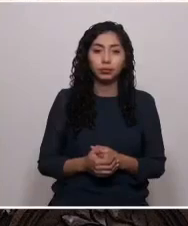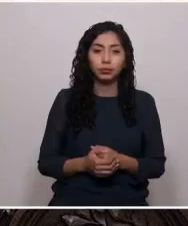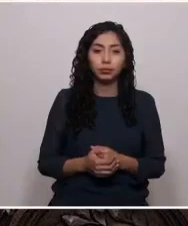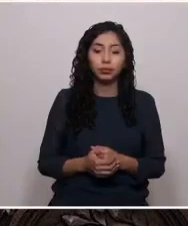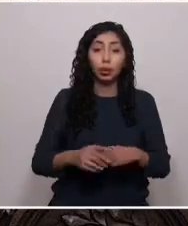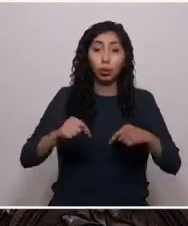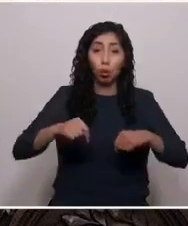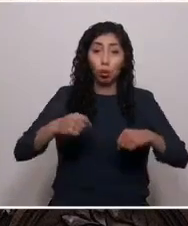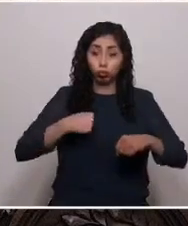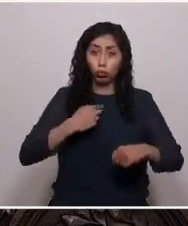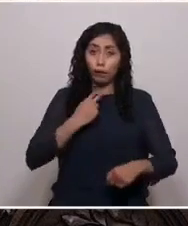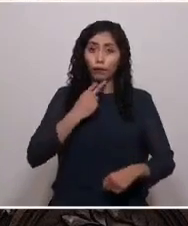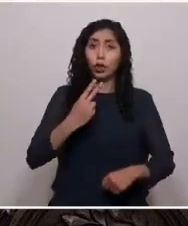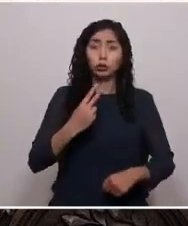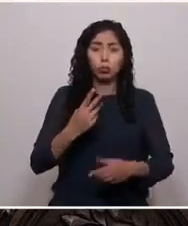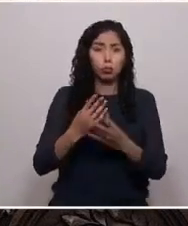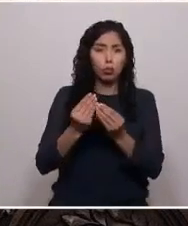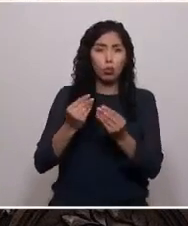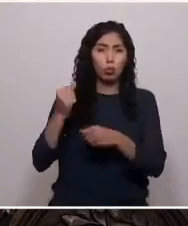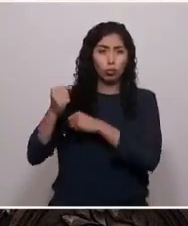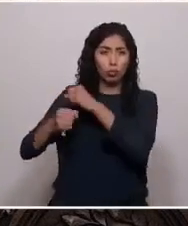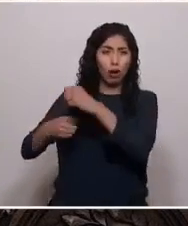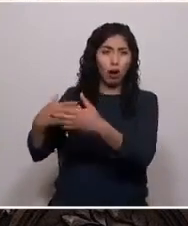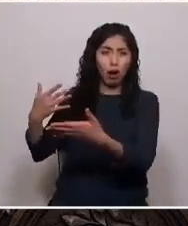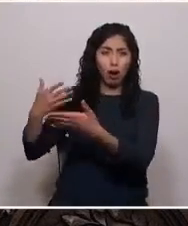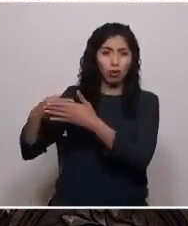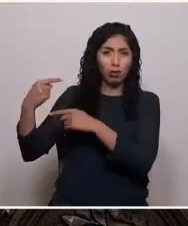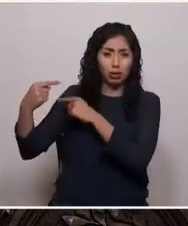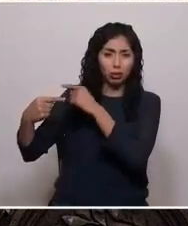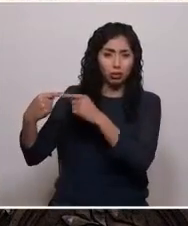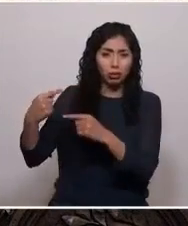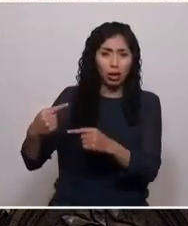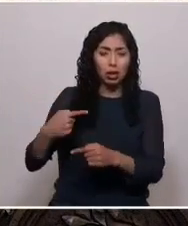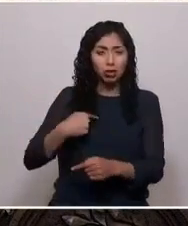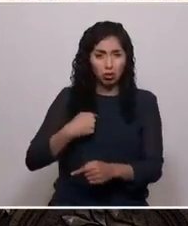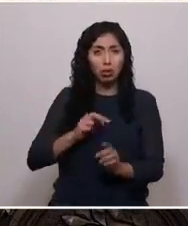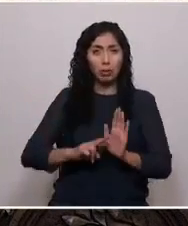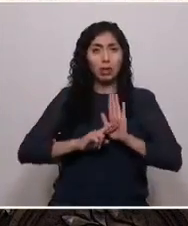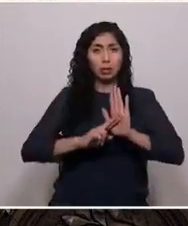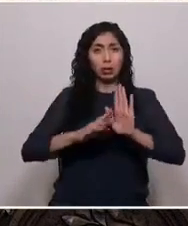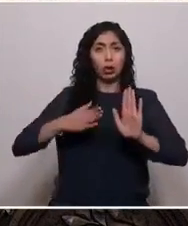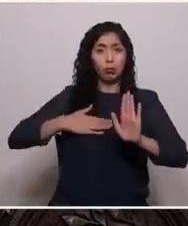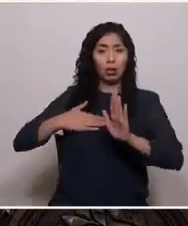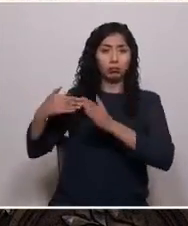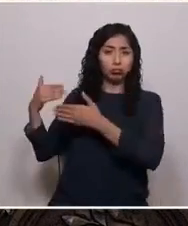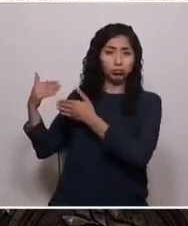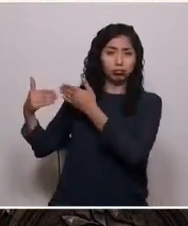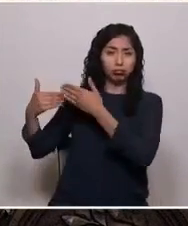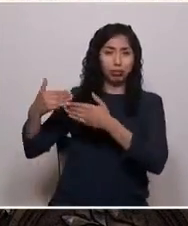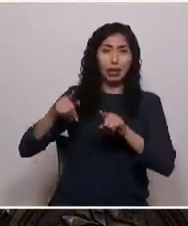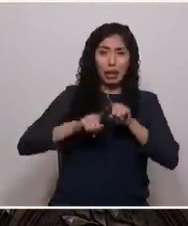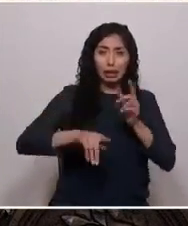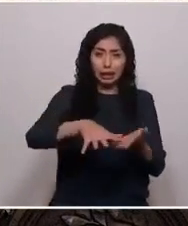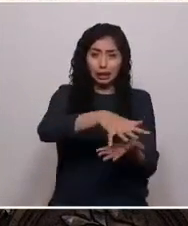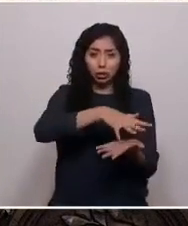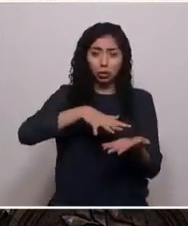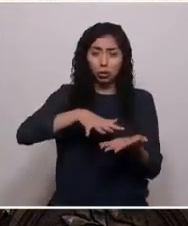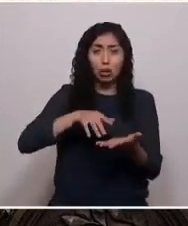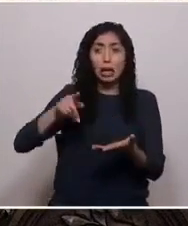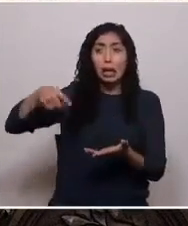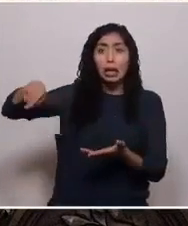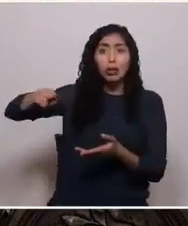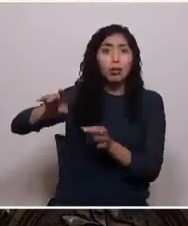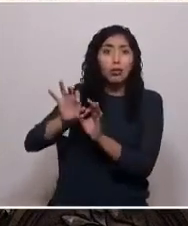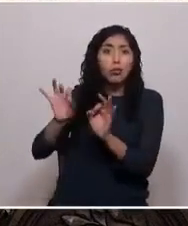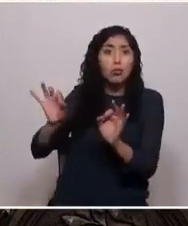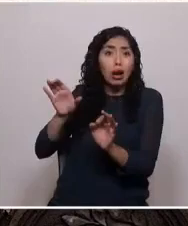13.000 años de historia. Hoy seré la voz de mis ancestros y ancestras, del territorio, de la licana, de aquellos que nunca fueron